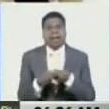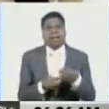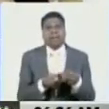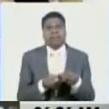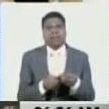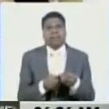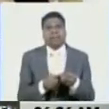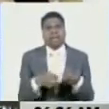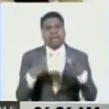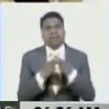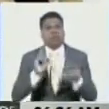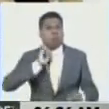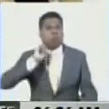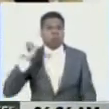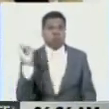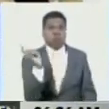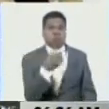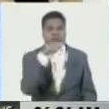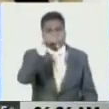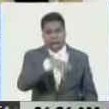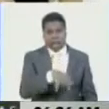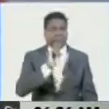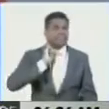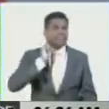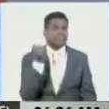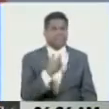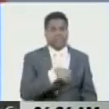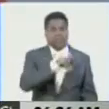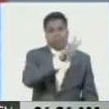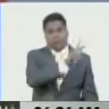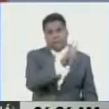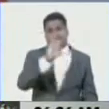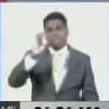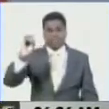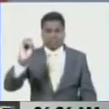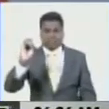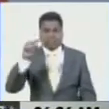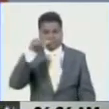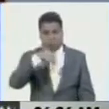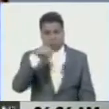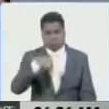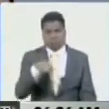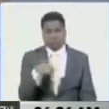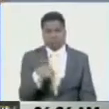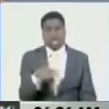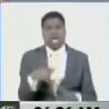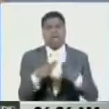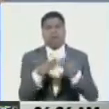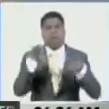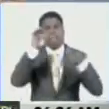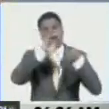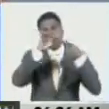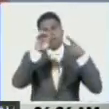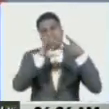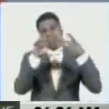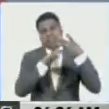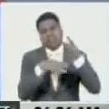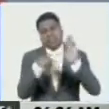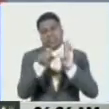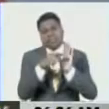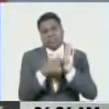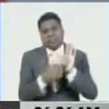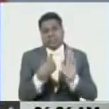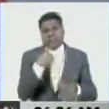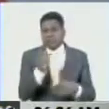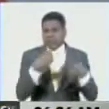de los siglos. En este siglo XX asume características de imperialismo, como lo planteó